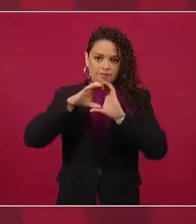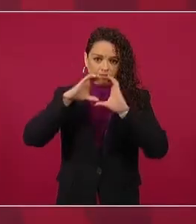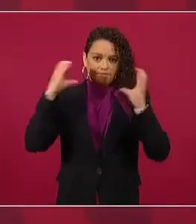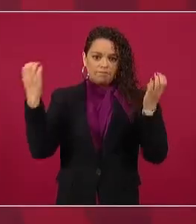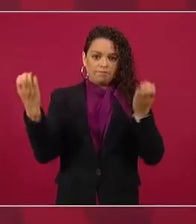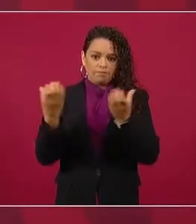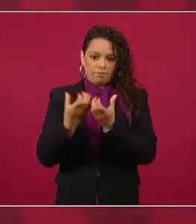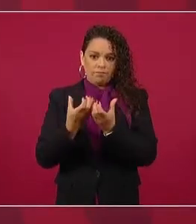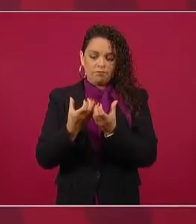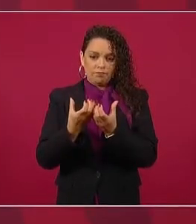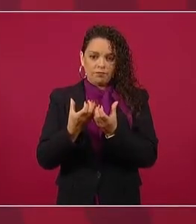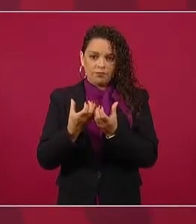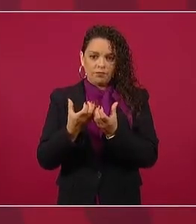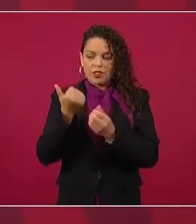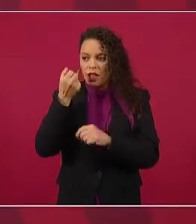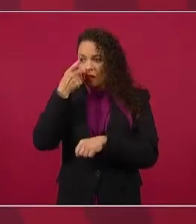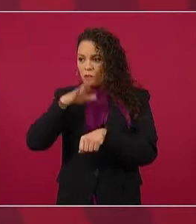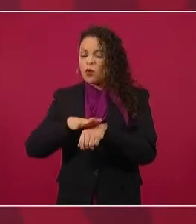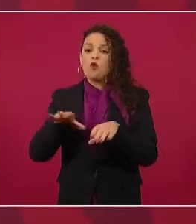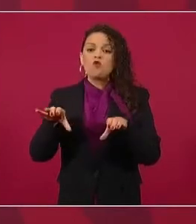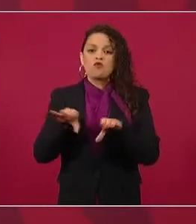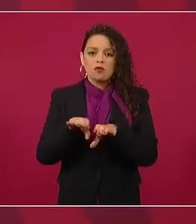adelante. Y